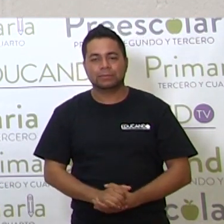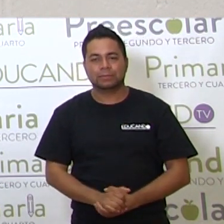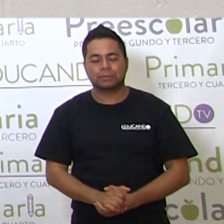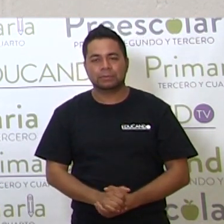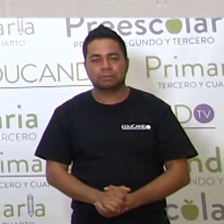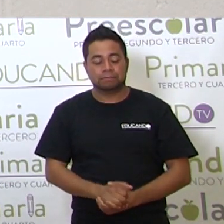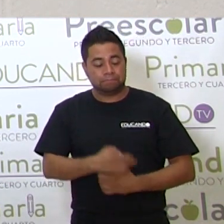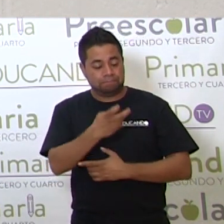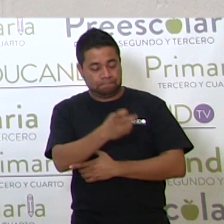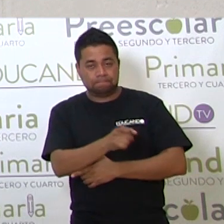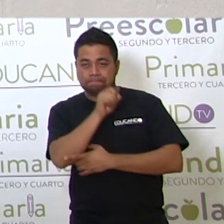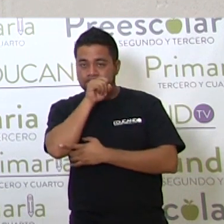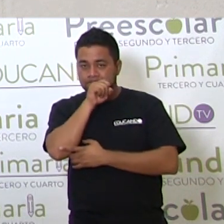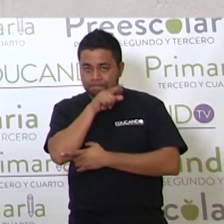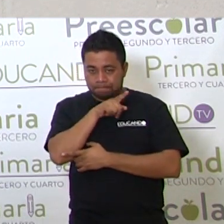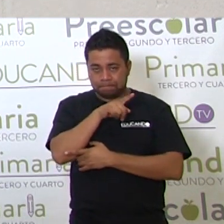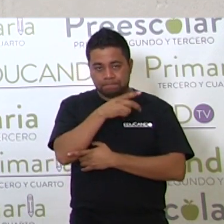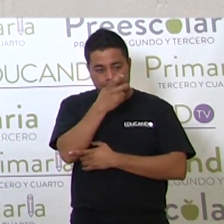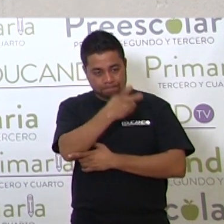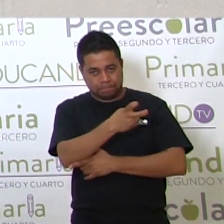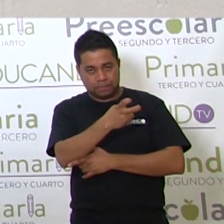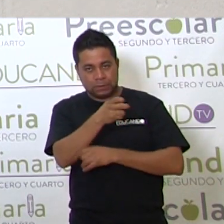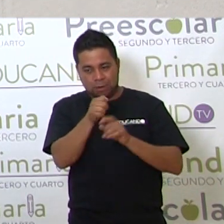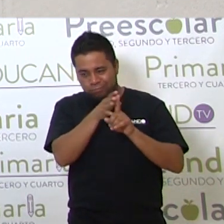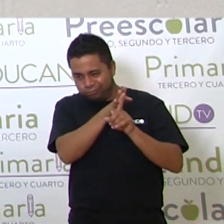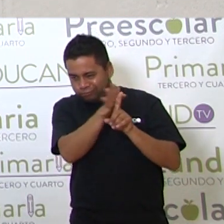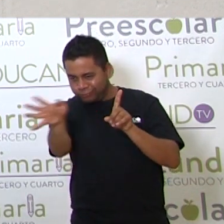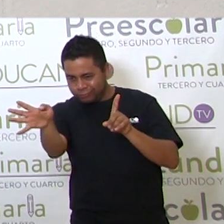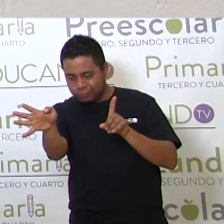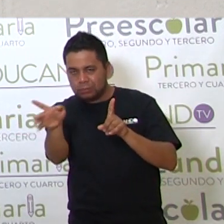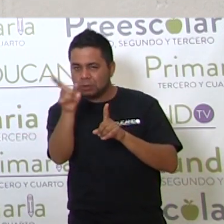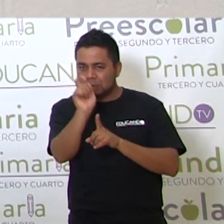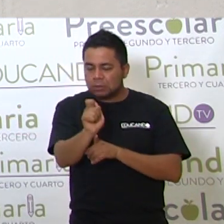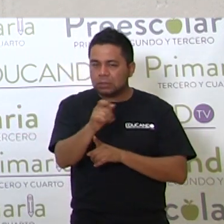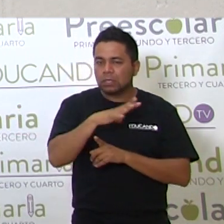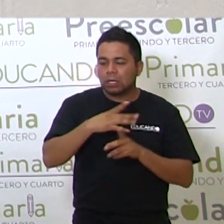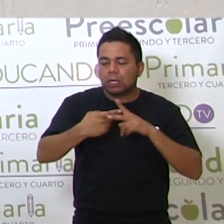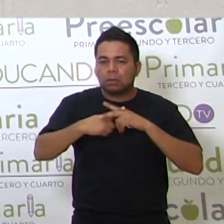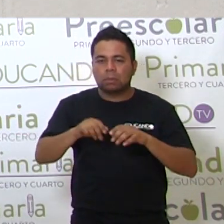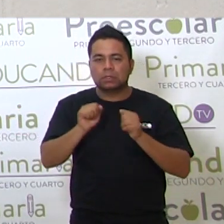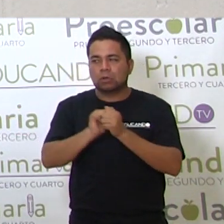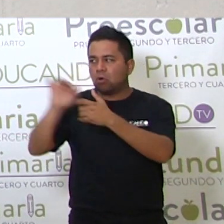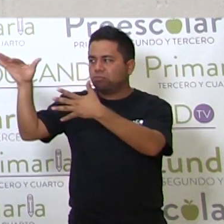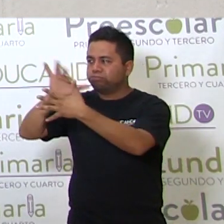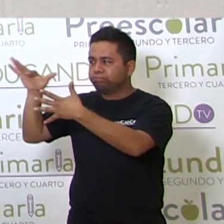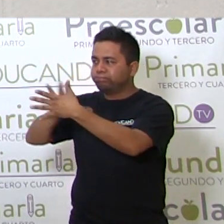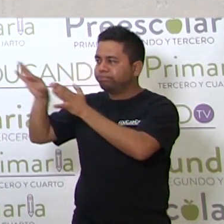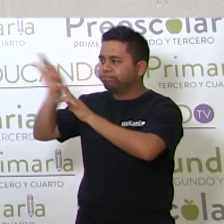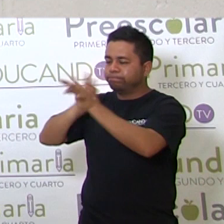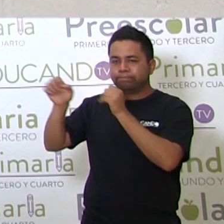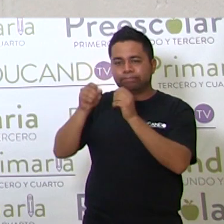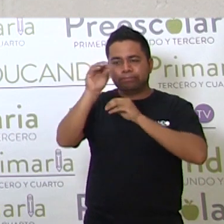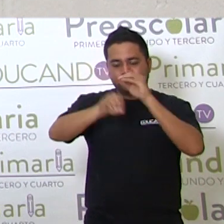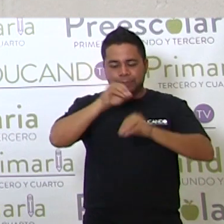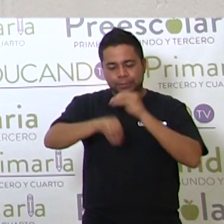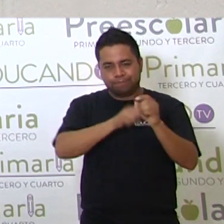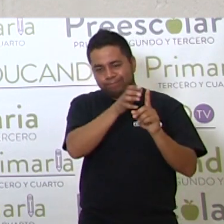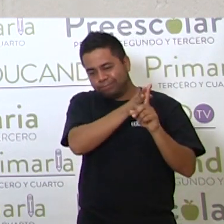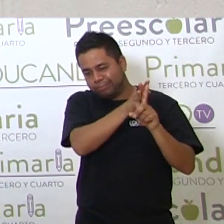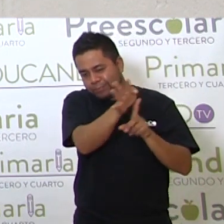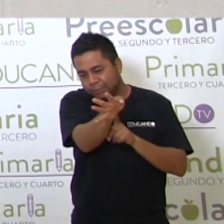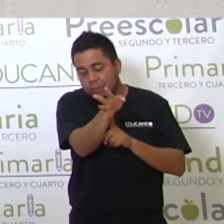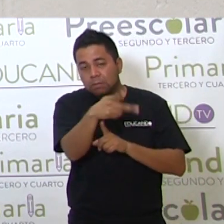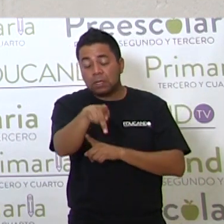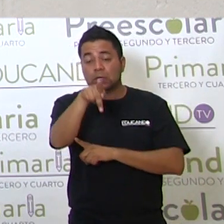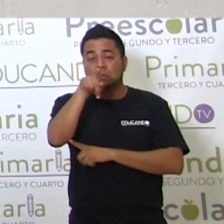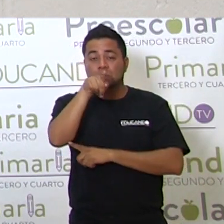Esto también ustedes, este mapa conceptual es, como ustedes se dieron cuenta, es a partir de un texto. Pero ustedes también pueden